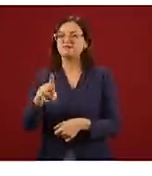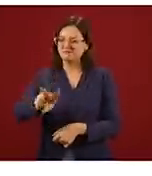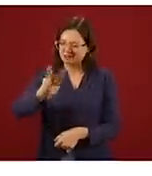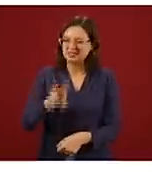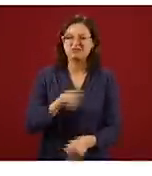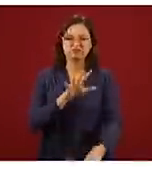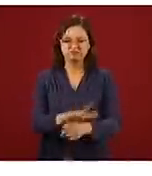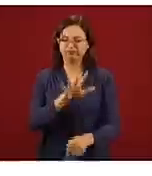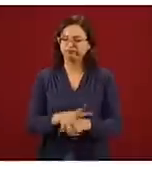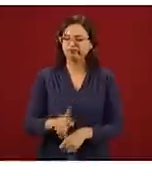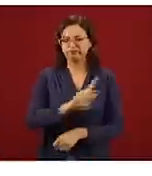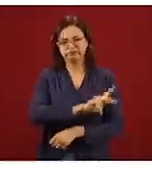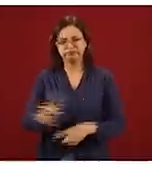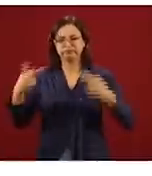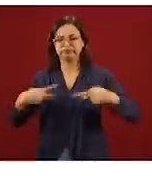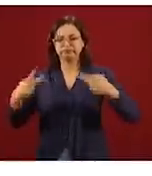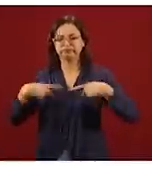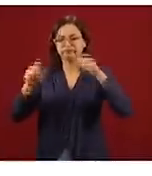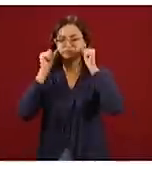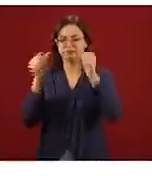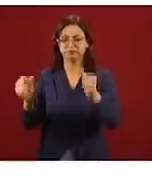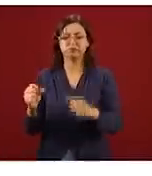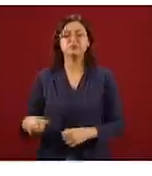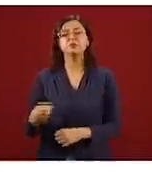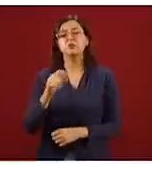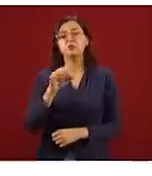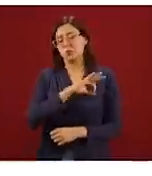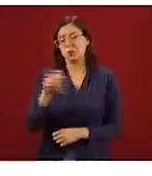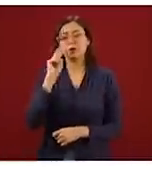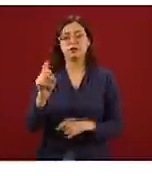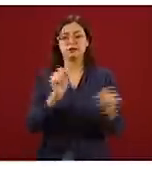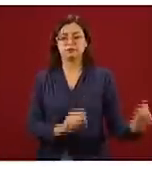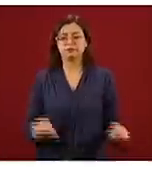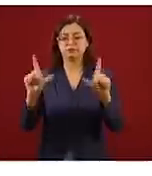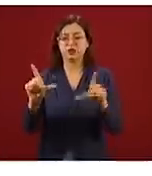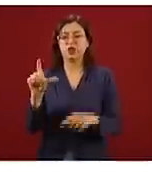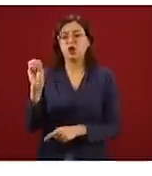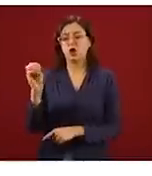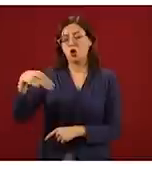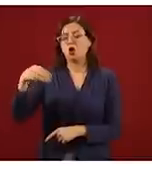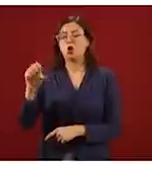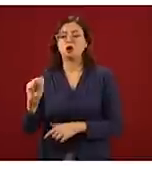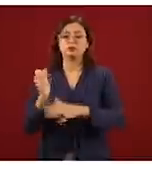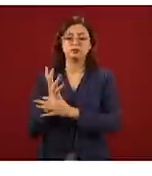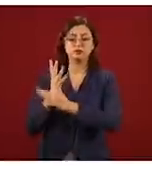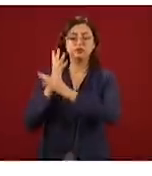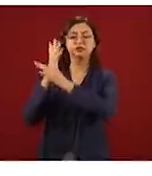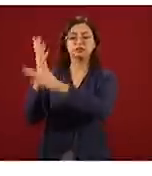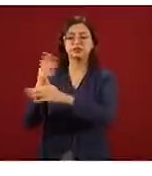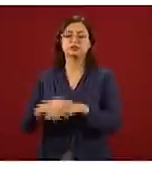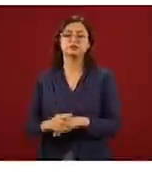cobertura de los servicios. Como se ve en la diapositiva, la Organización Mundial de la Salud considera que para la